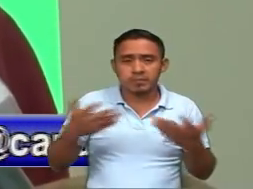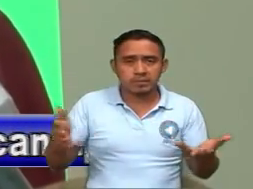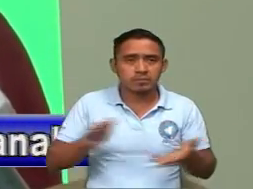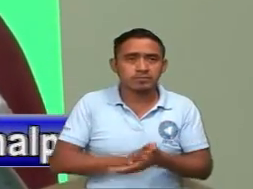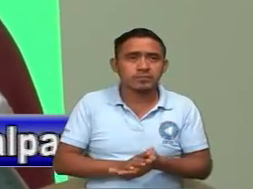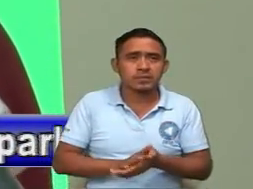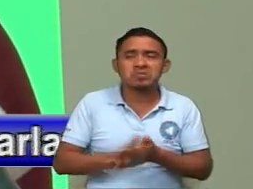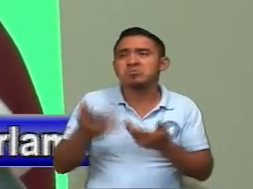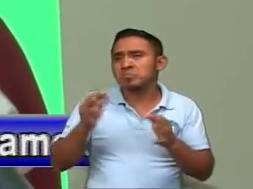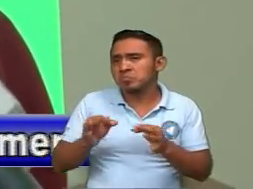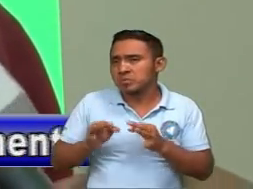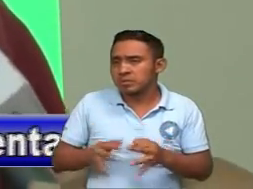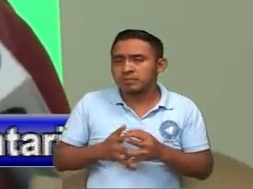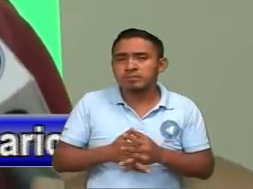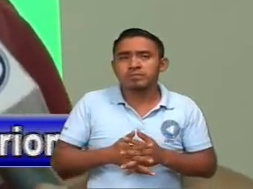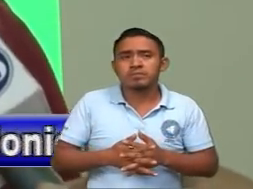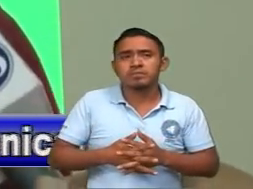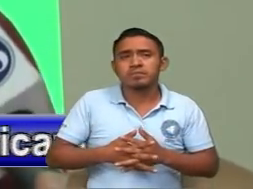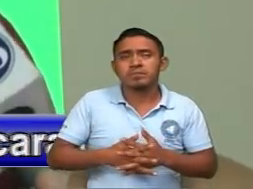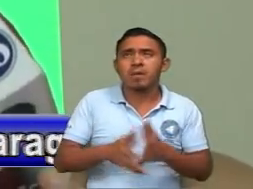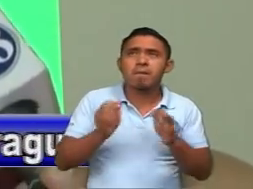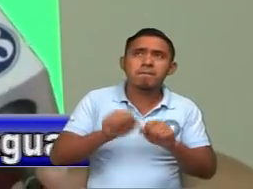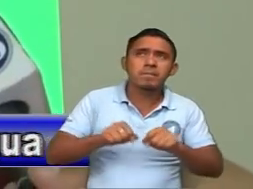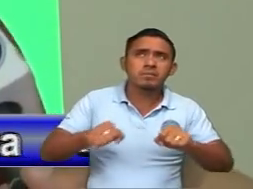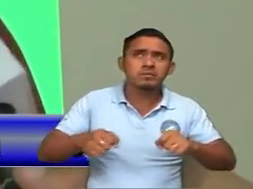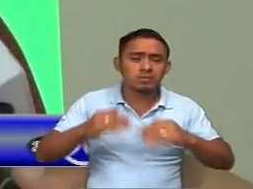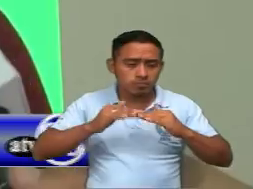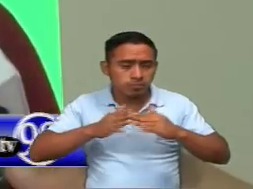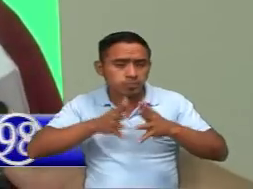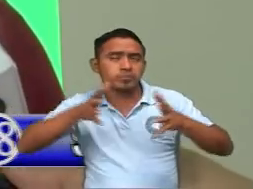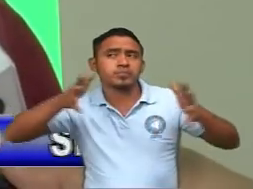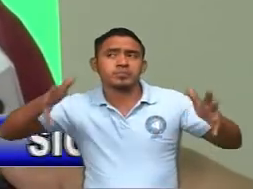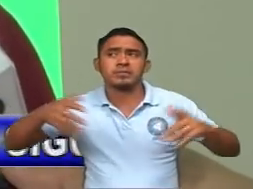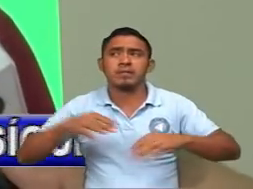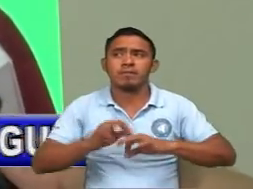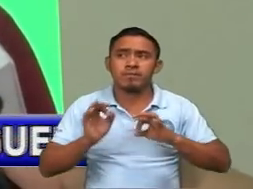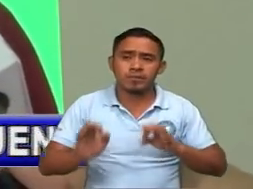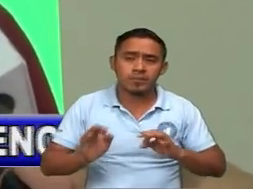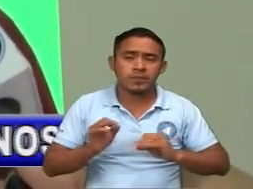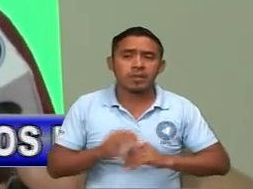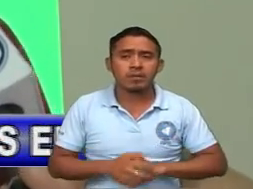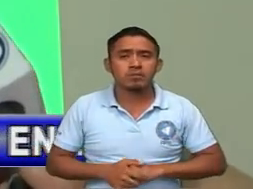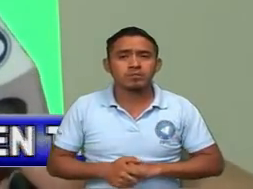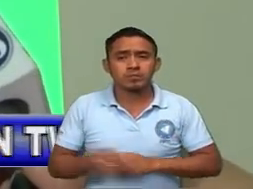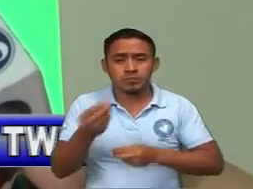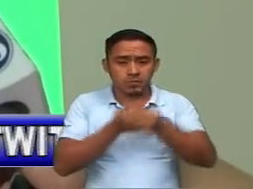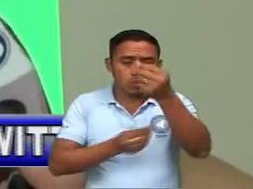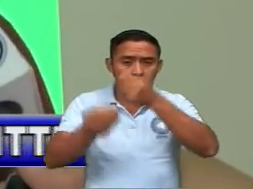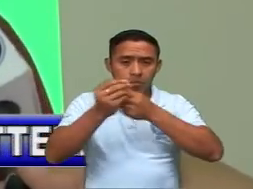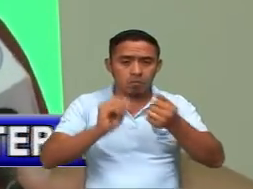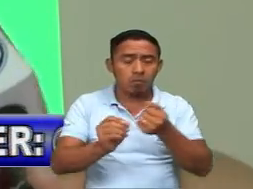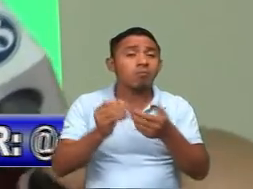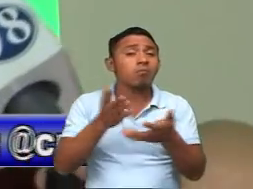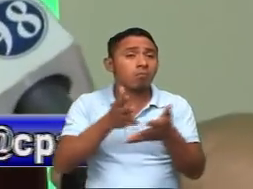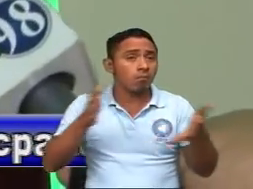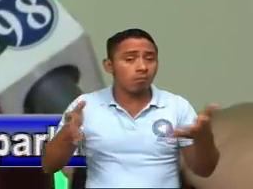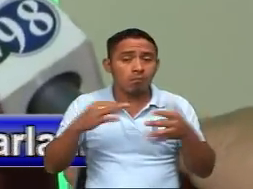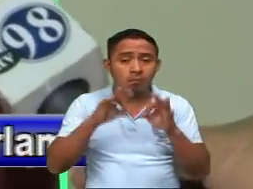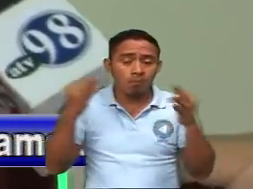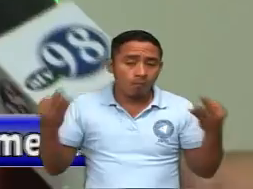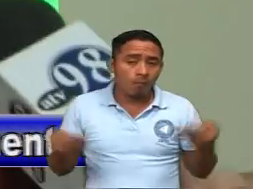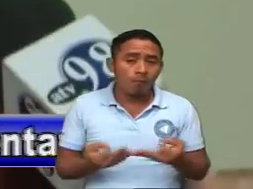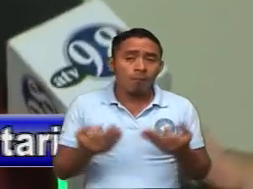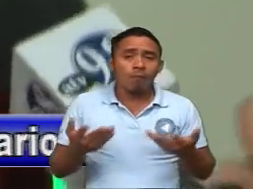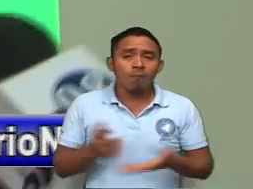Y eso nos permite a nosotros poder crecer tanto en nuestra economía, que nos va a servir mucho para nuestra familia